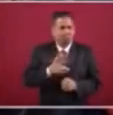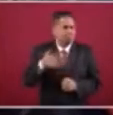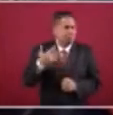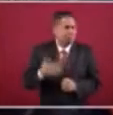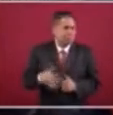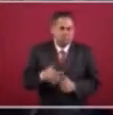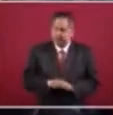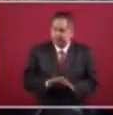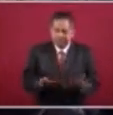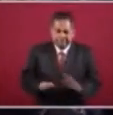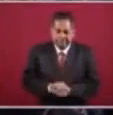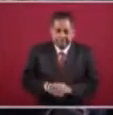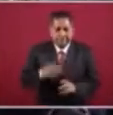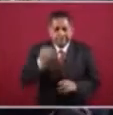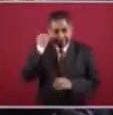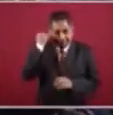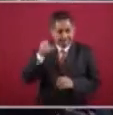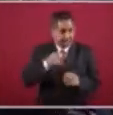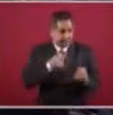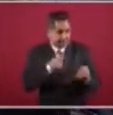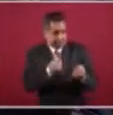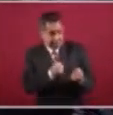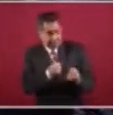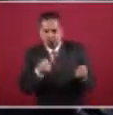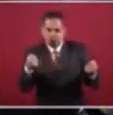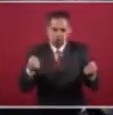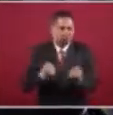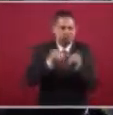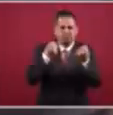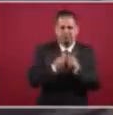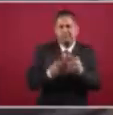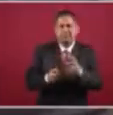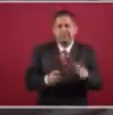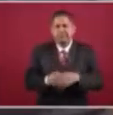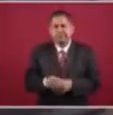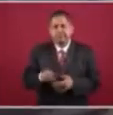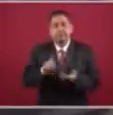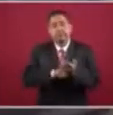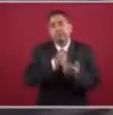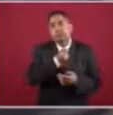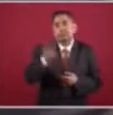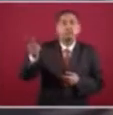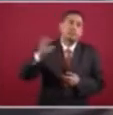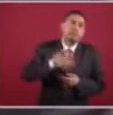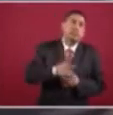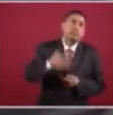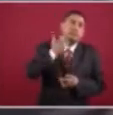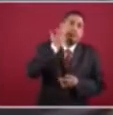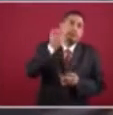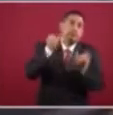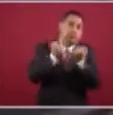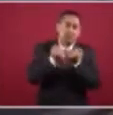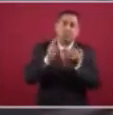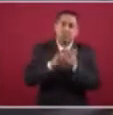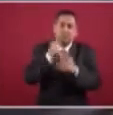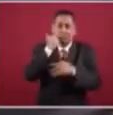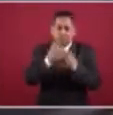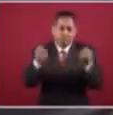Esa estrategia, aunque haya nostalgia por volver a